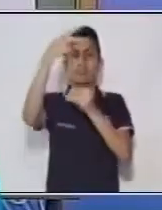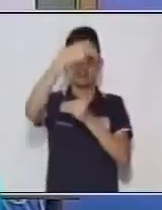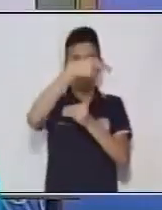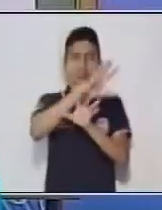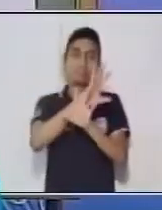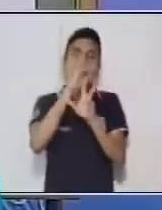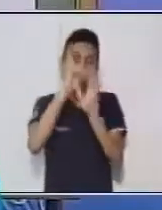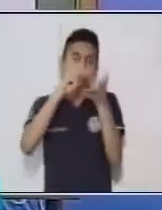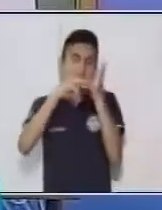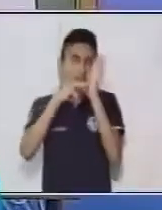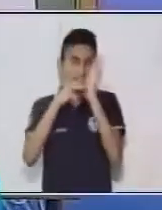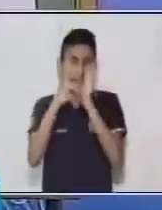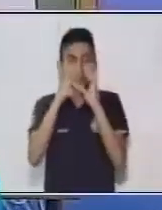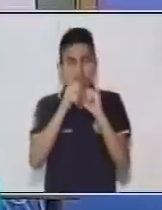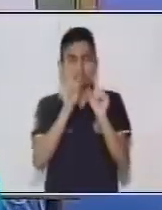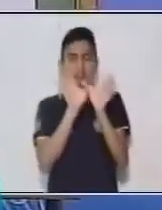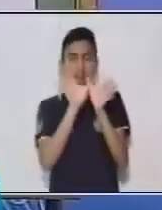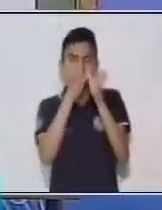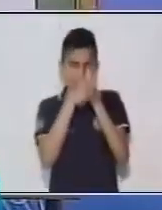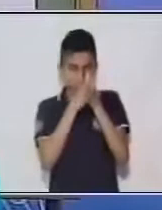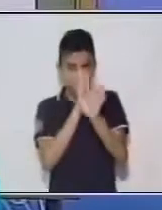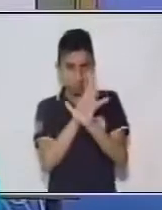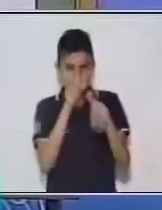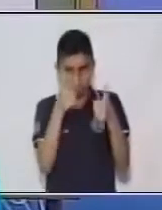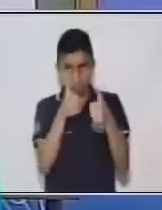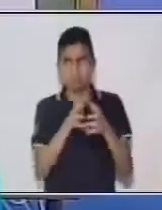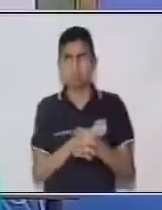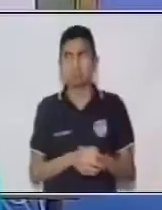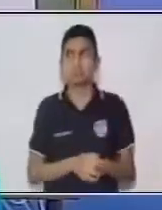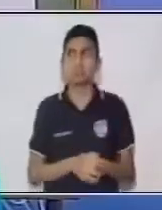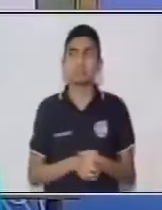eje de simetría axial.